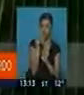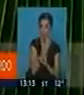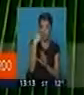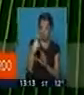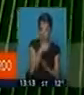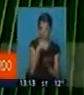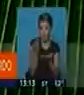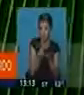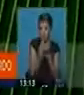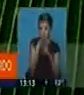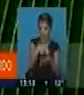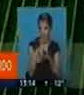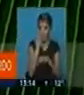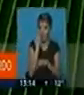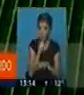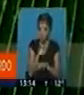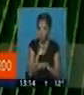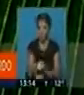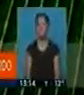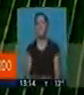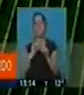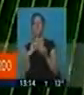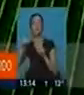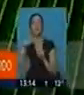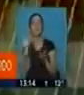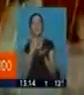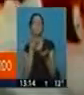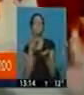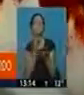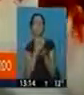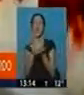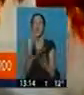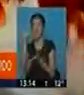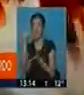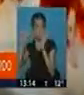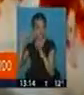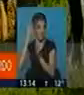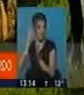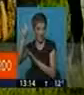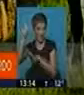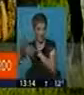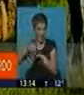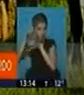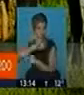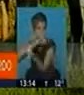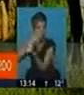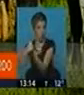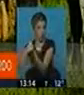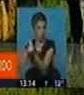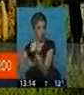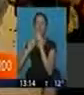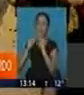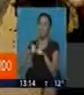origen agrícola. La exclusión es liderada por Francia, principal potencia agrícola europea, y también suma sus